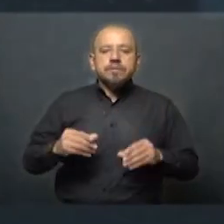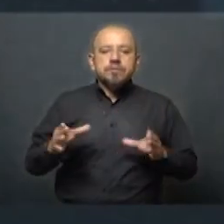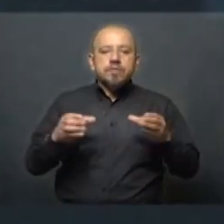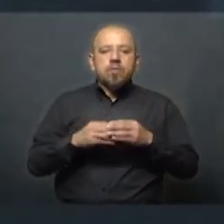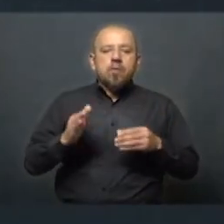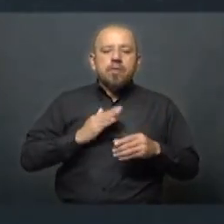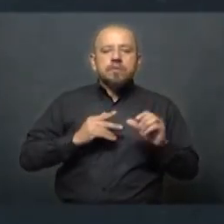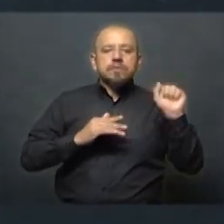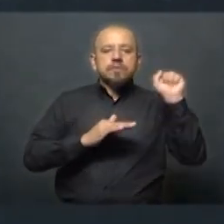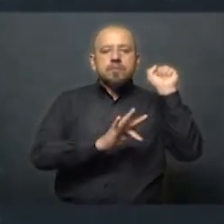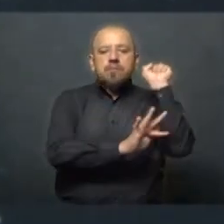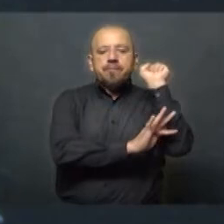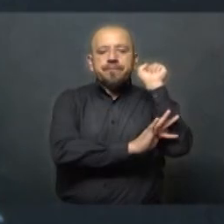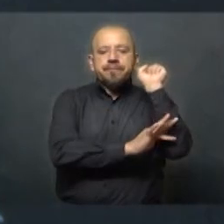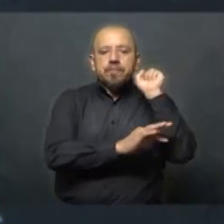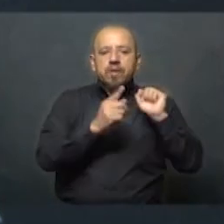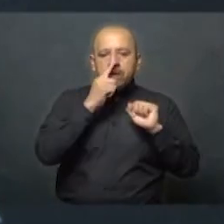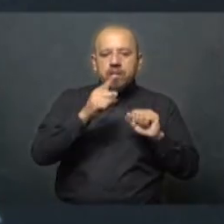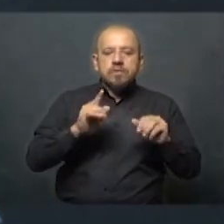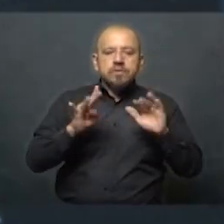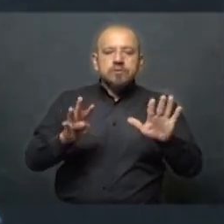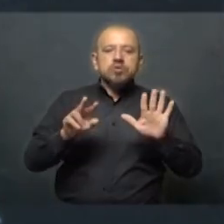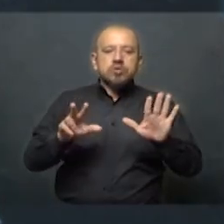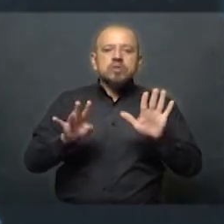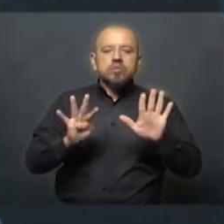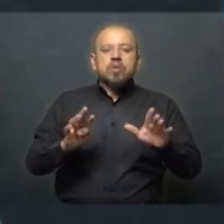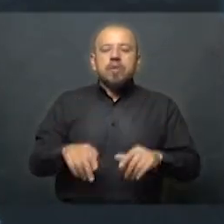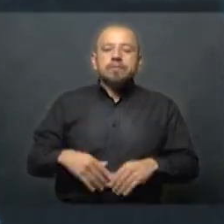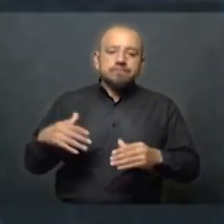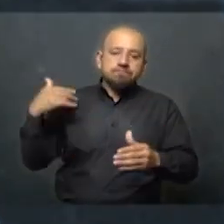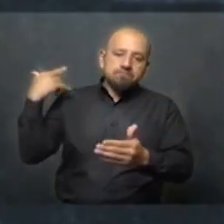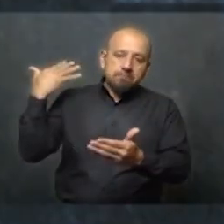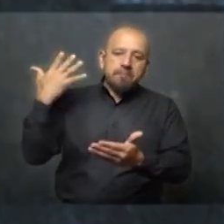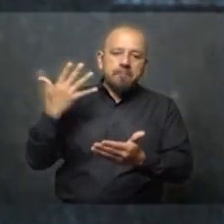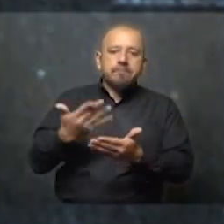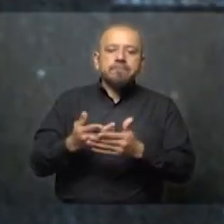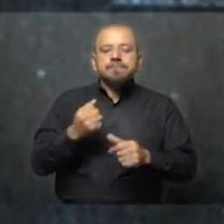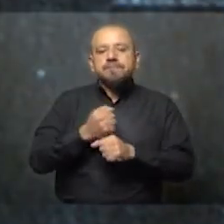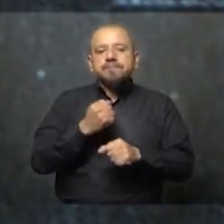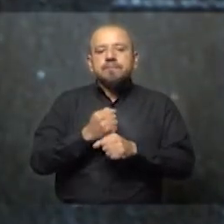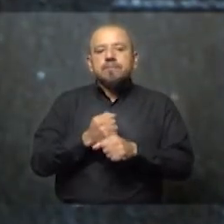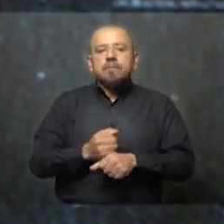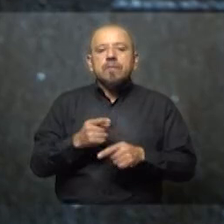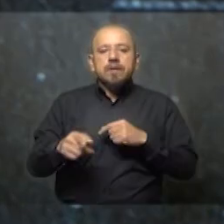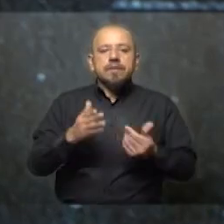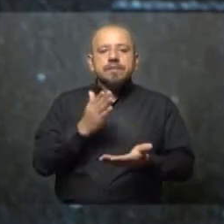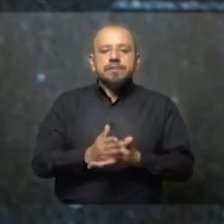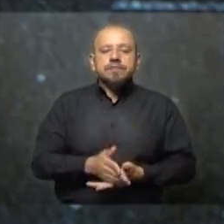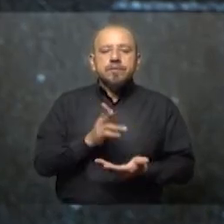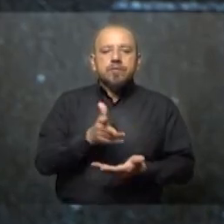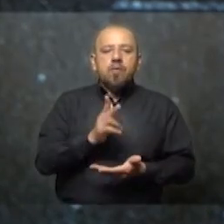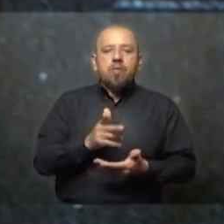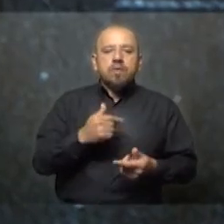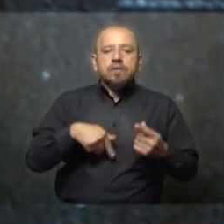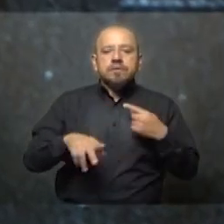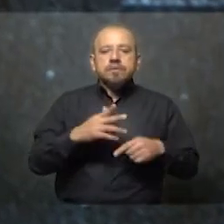grupo de mujeres feministas en el año 1989 que desde entonces trabaja según ellas mismas dicen por los Derechos Humanos de